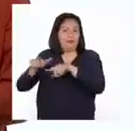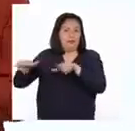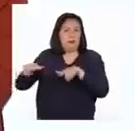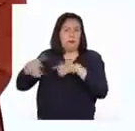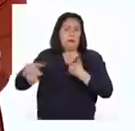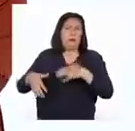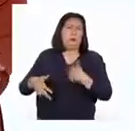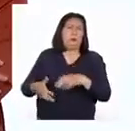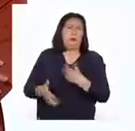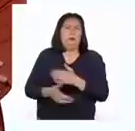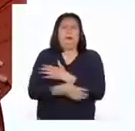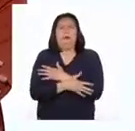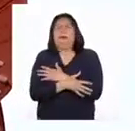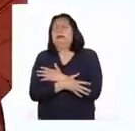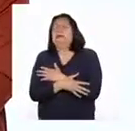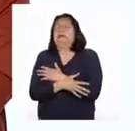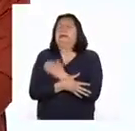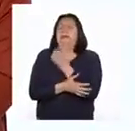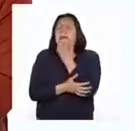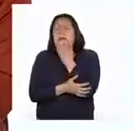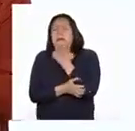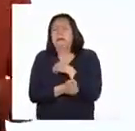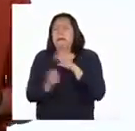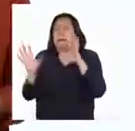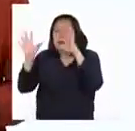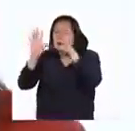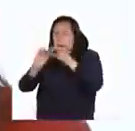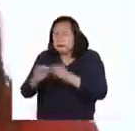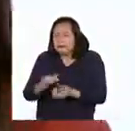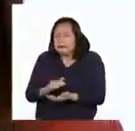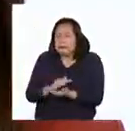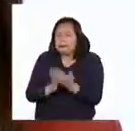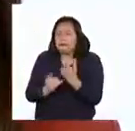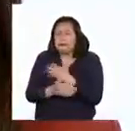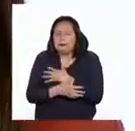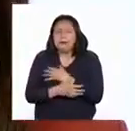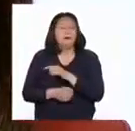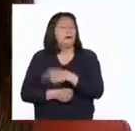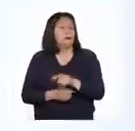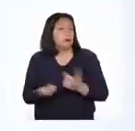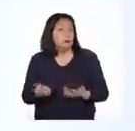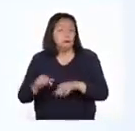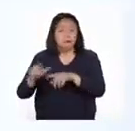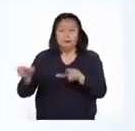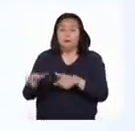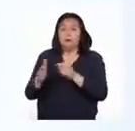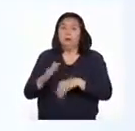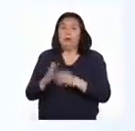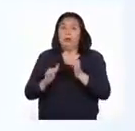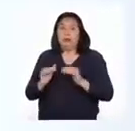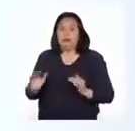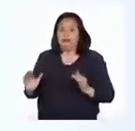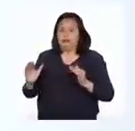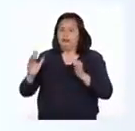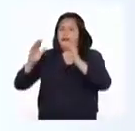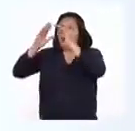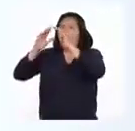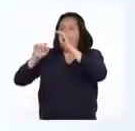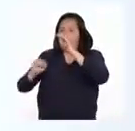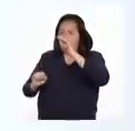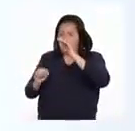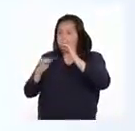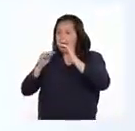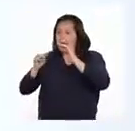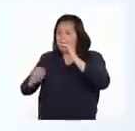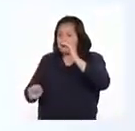una intensa sensación de frío durante la noche y la madrugada. Además, las localidades por encima de los 4.000